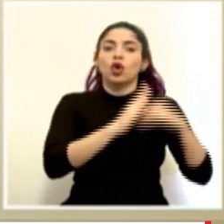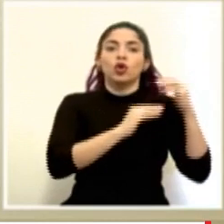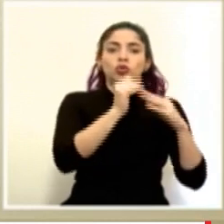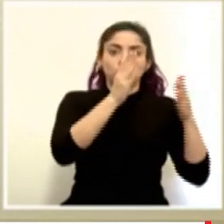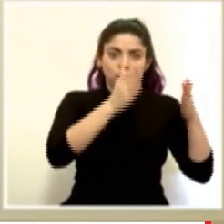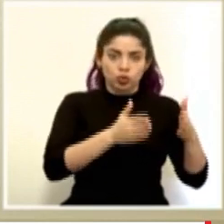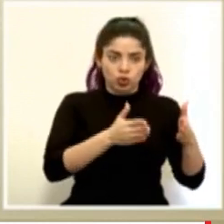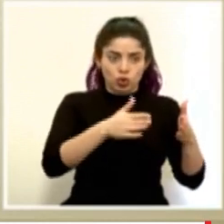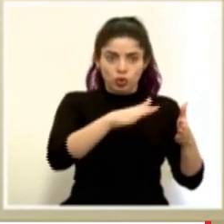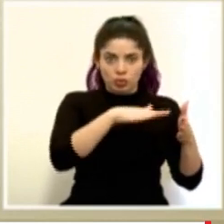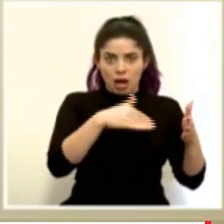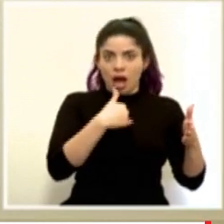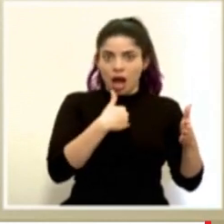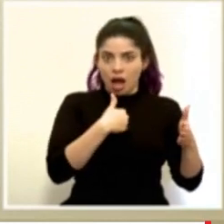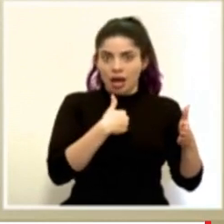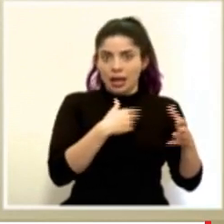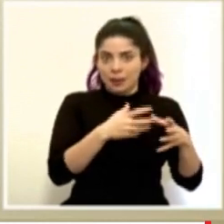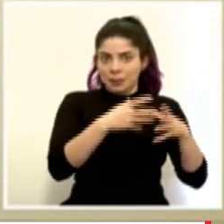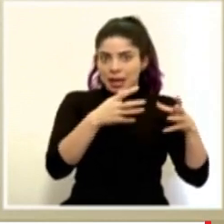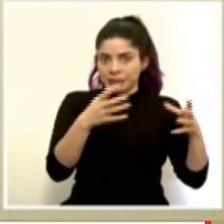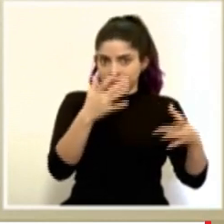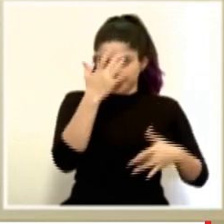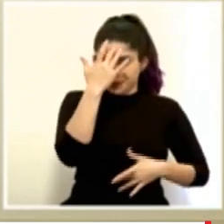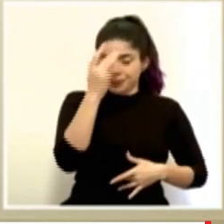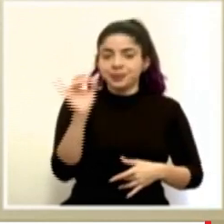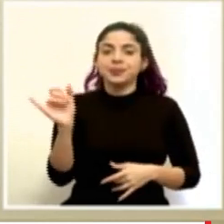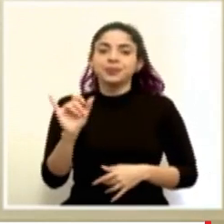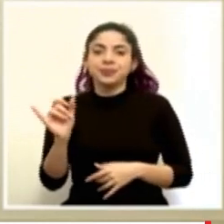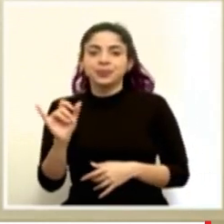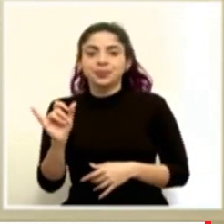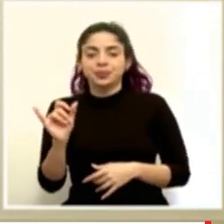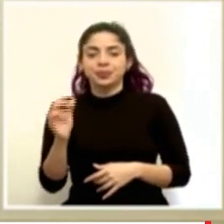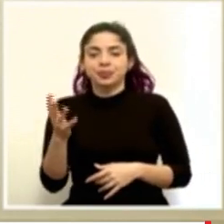construcción, habíamos tenido más casos, también